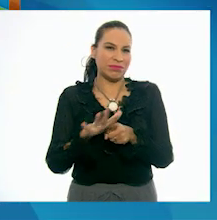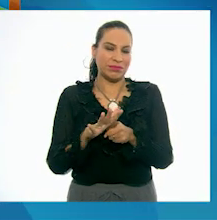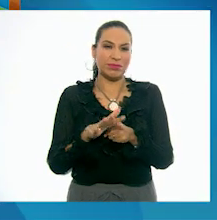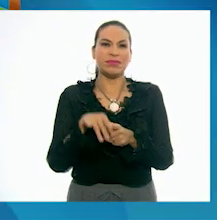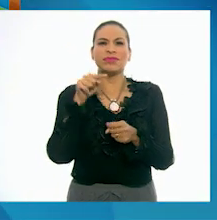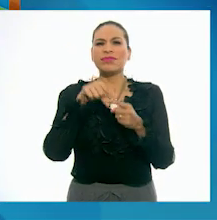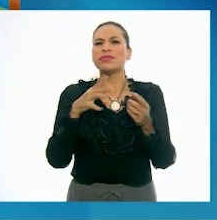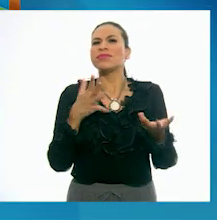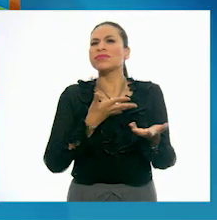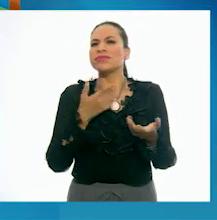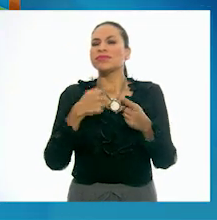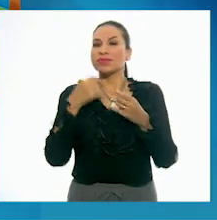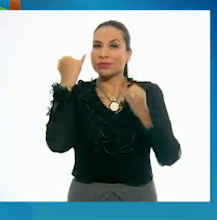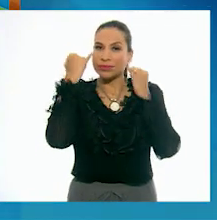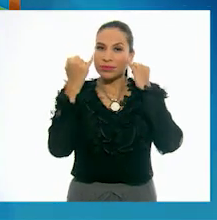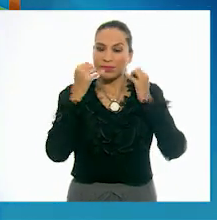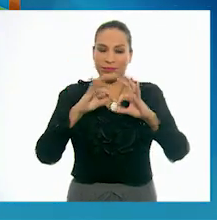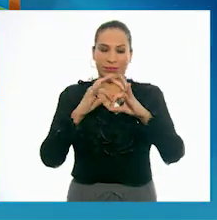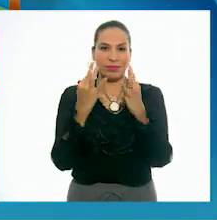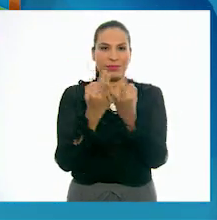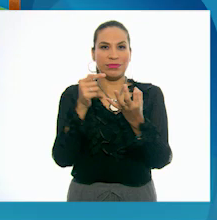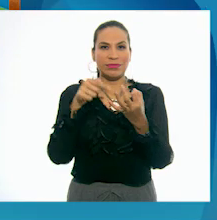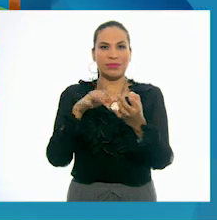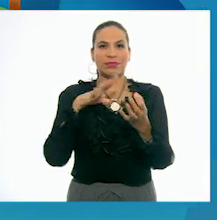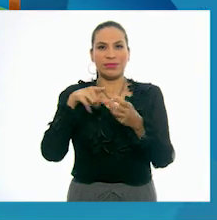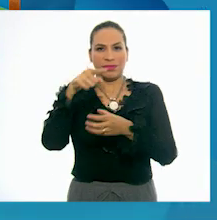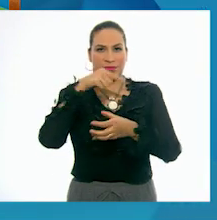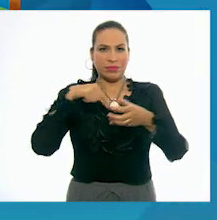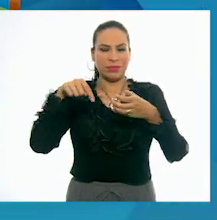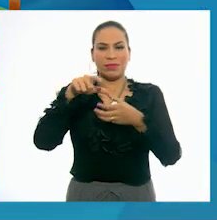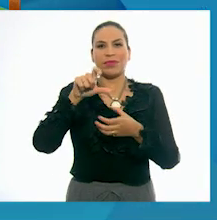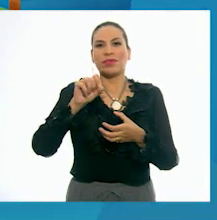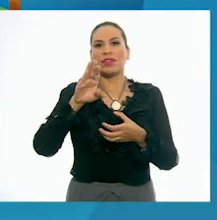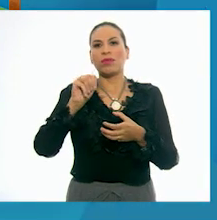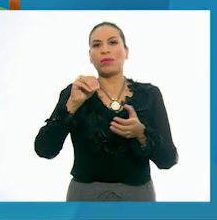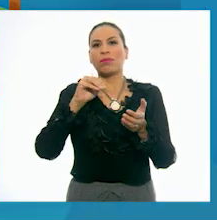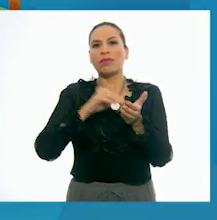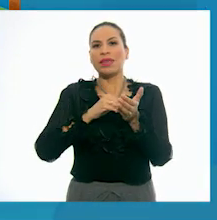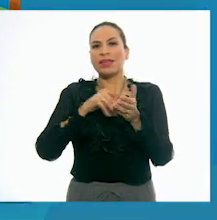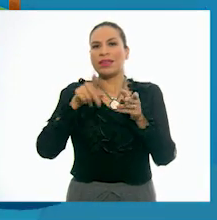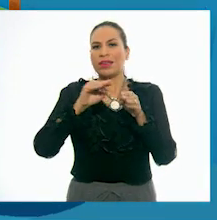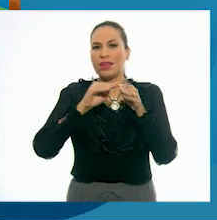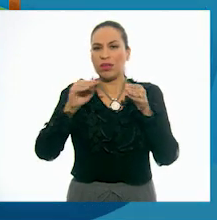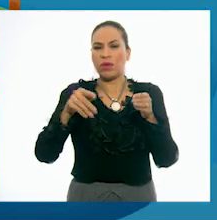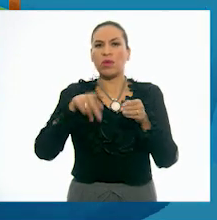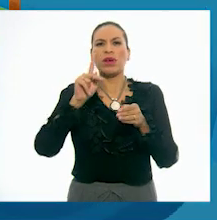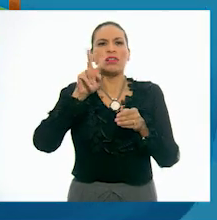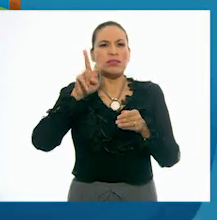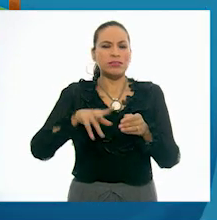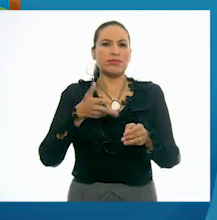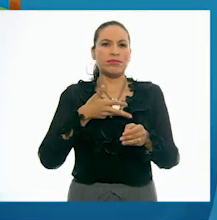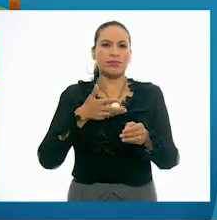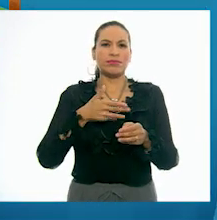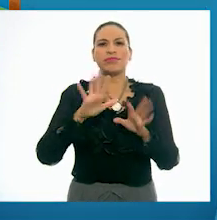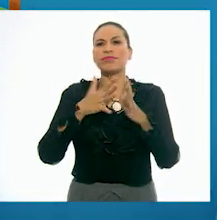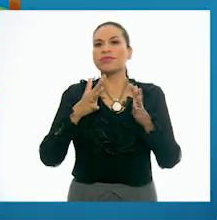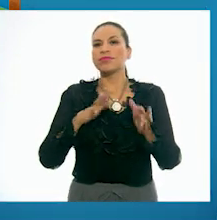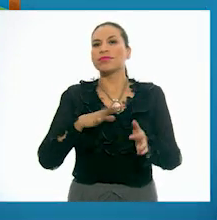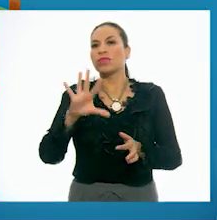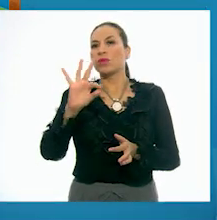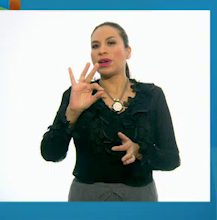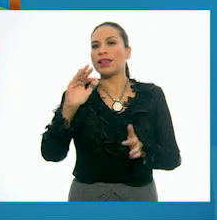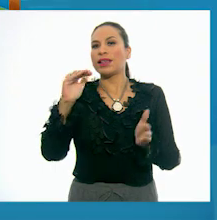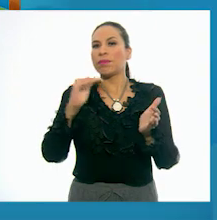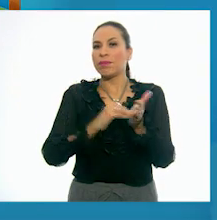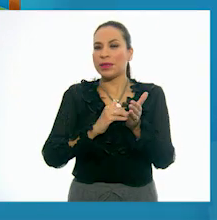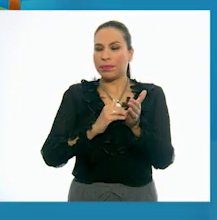se basaba en la idea de que la Tierra tenía una circunferencia de 29.000 kilómetros, cuando en realidad tiene alrededor de